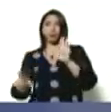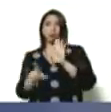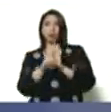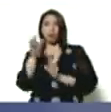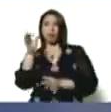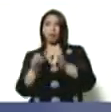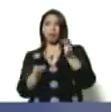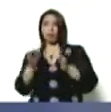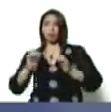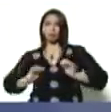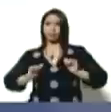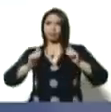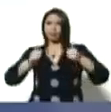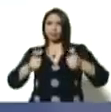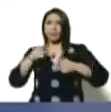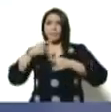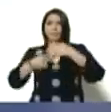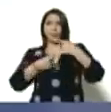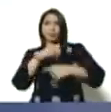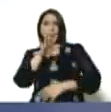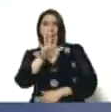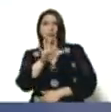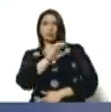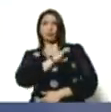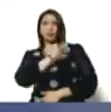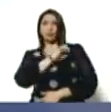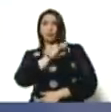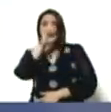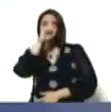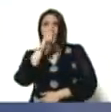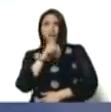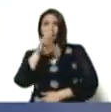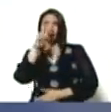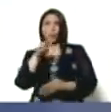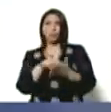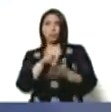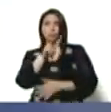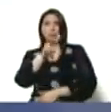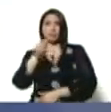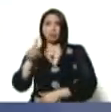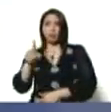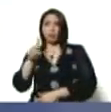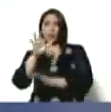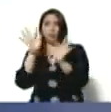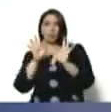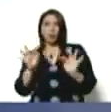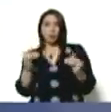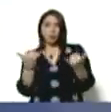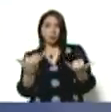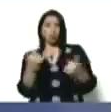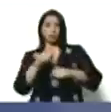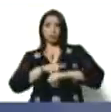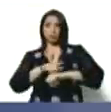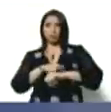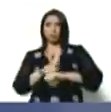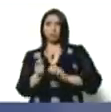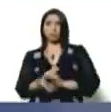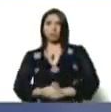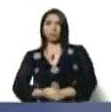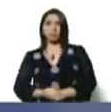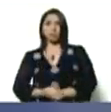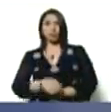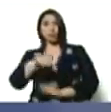el próximo 5 de enero del año 2021. De manera que en este momento, a esta hora,